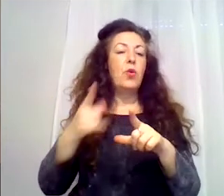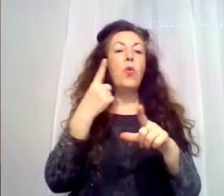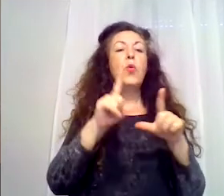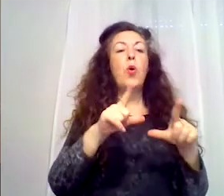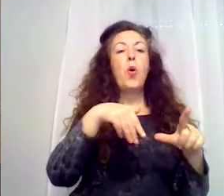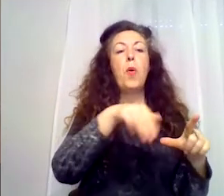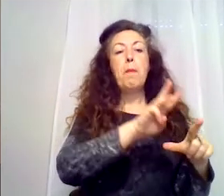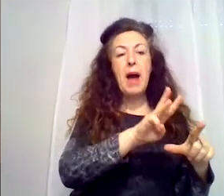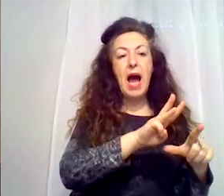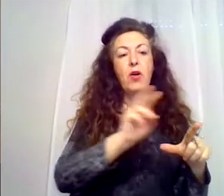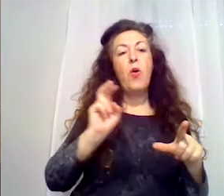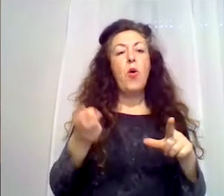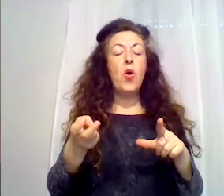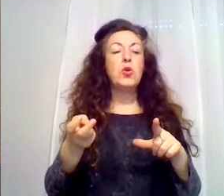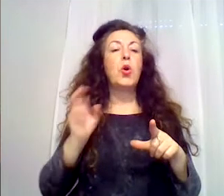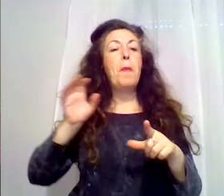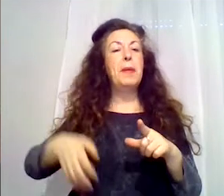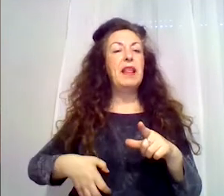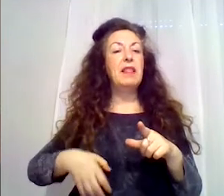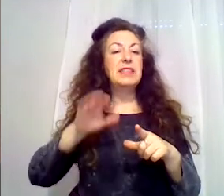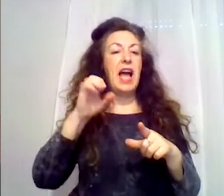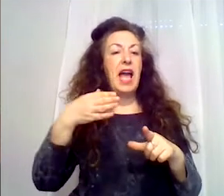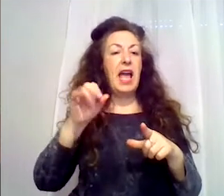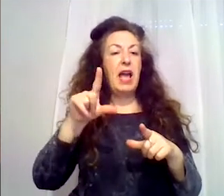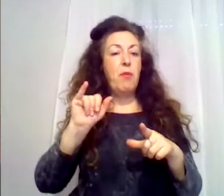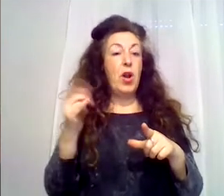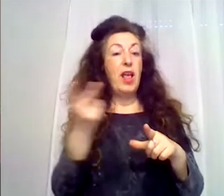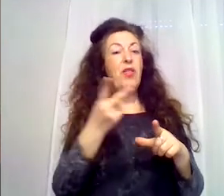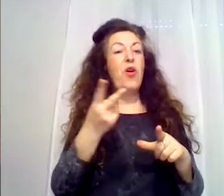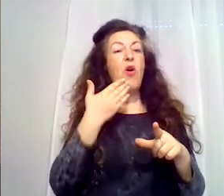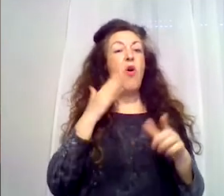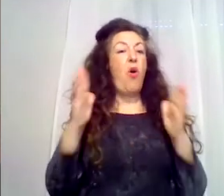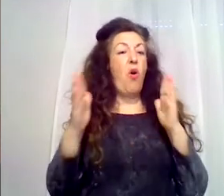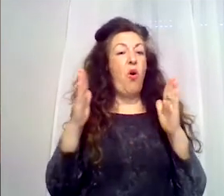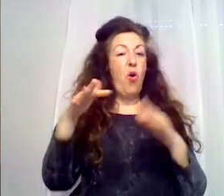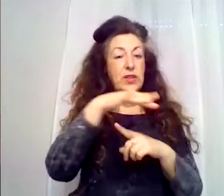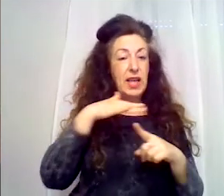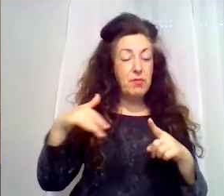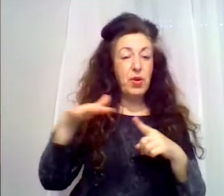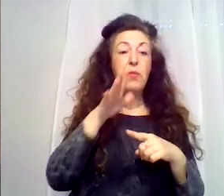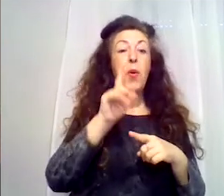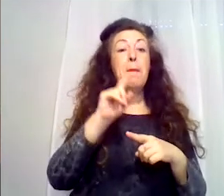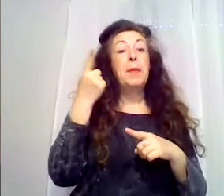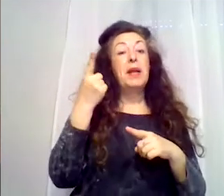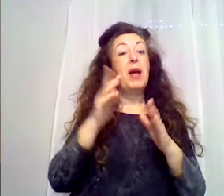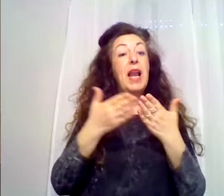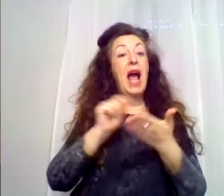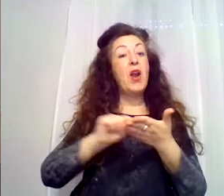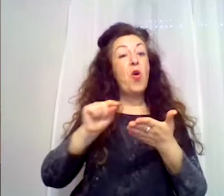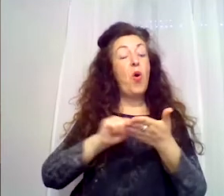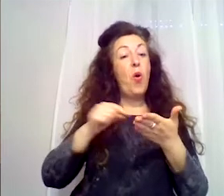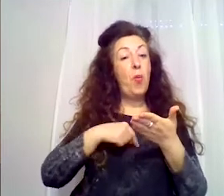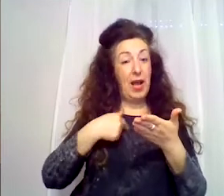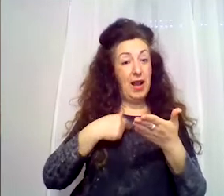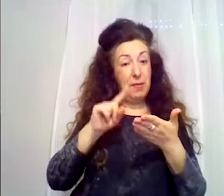los momentos más interesantes de mi vida, ¿no? Y cualquiera que viene a mi casa se sorprende que a ver en el salón hay dos retratos, uno por uno, de Christopher Marlowe y de la